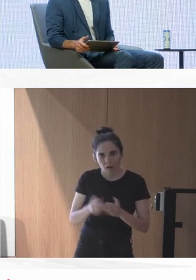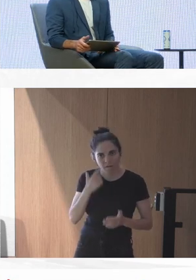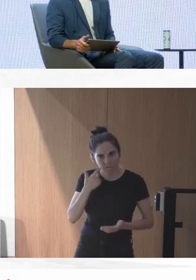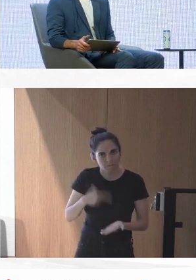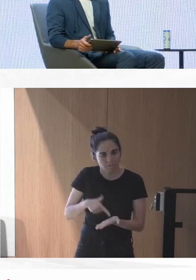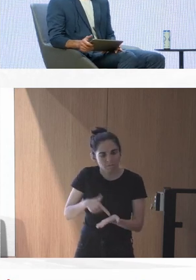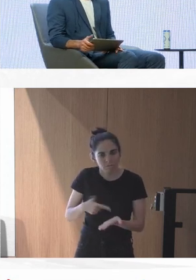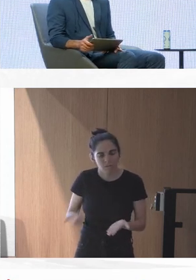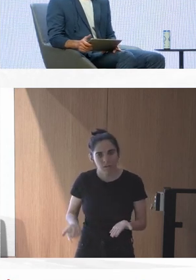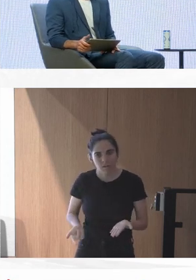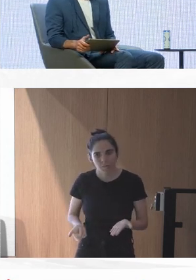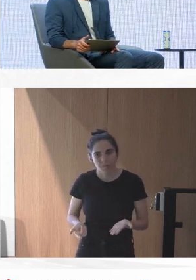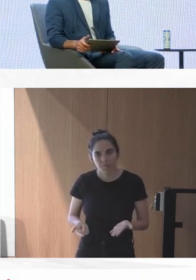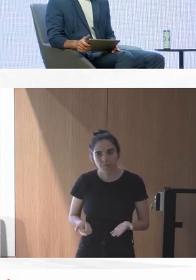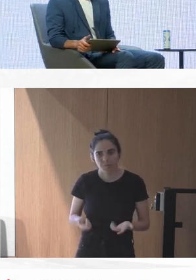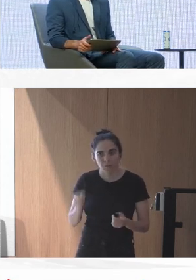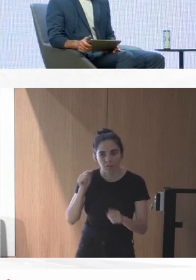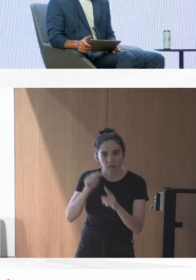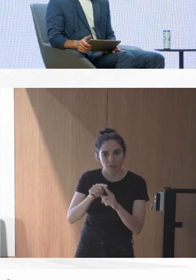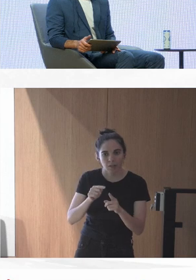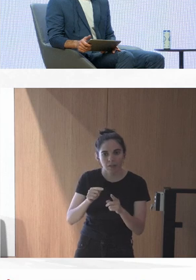y para asegurarnos.